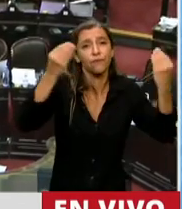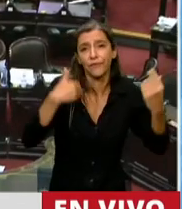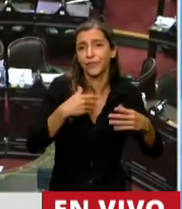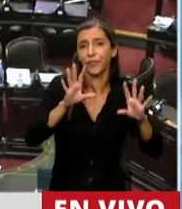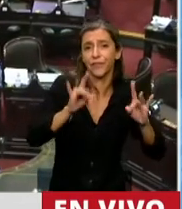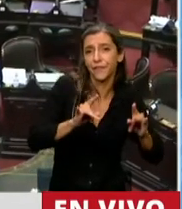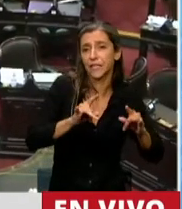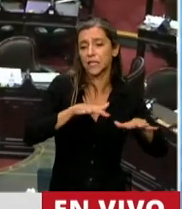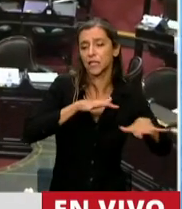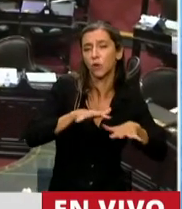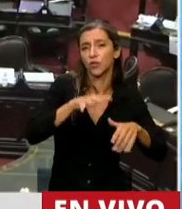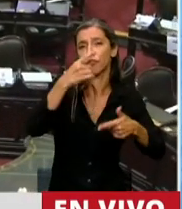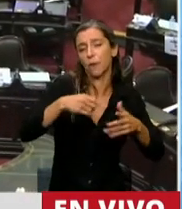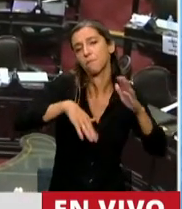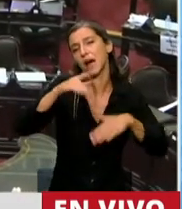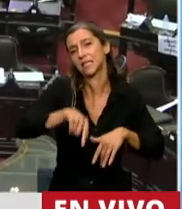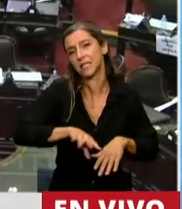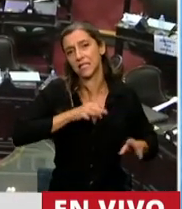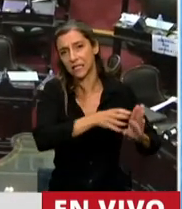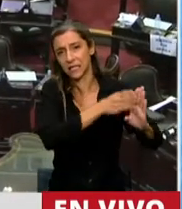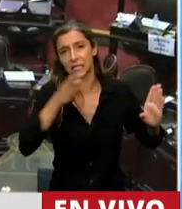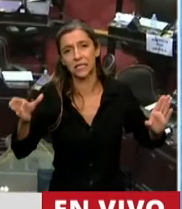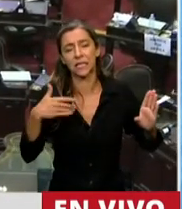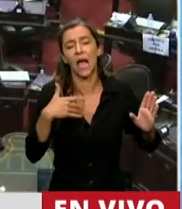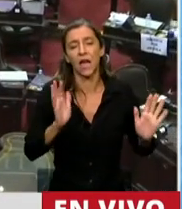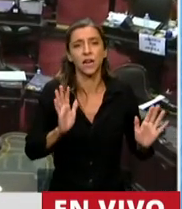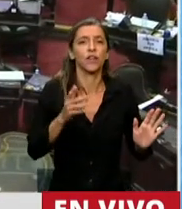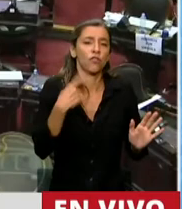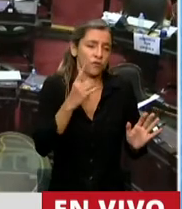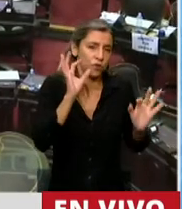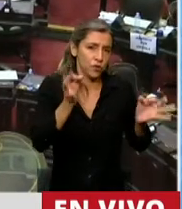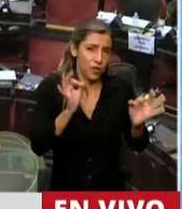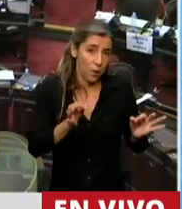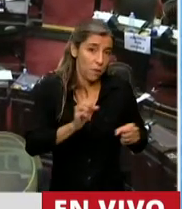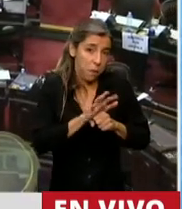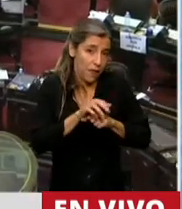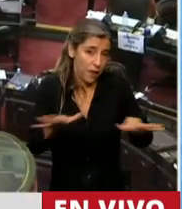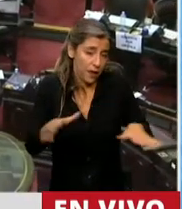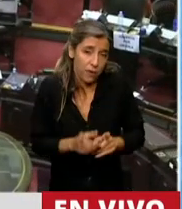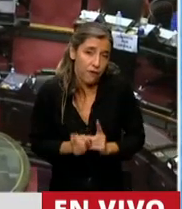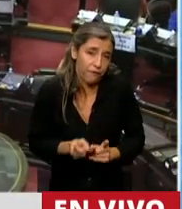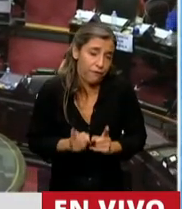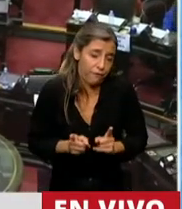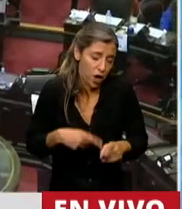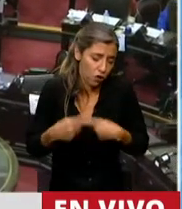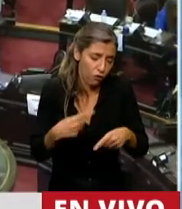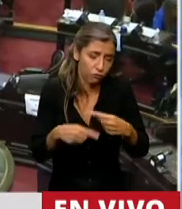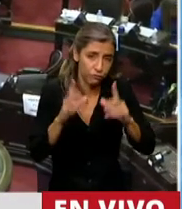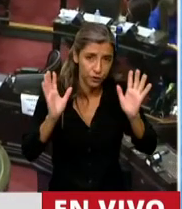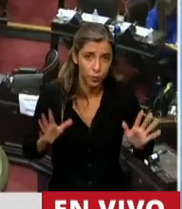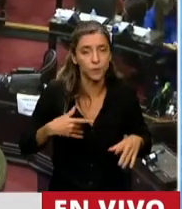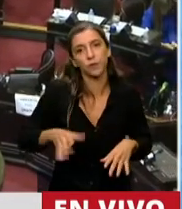y fundamentalmente este año que hemos atravesado con la pandemia, que la seguimos sufriendo obviamente, pero un